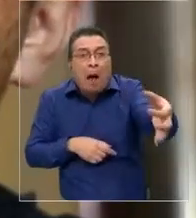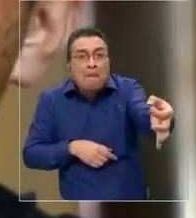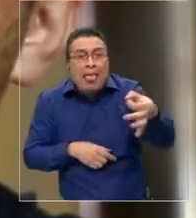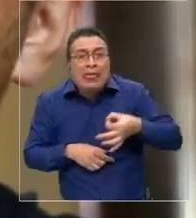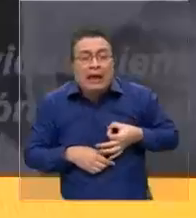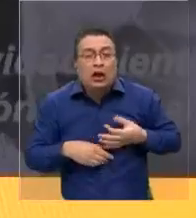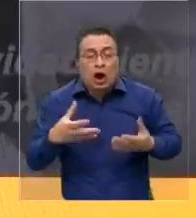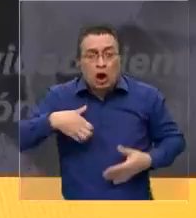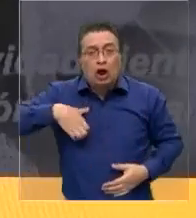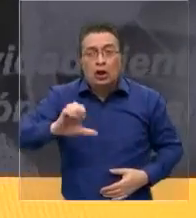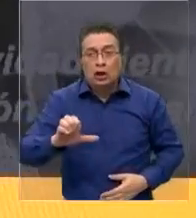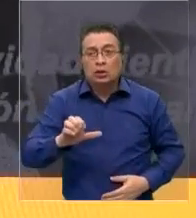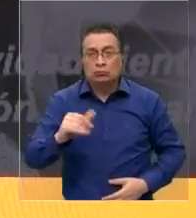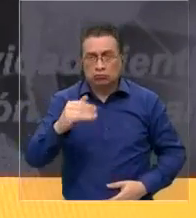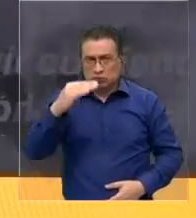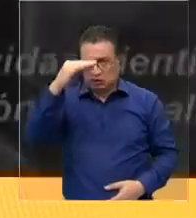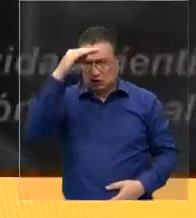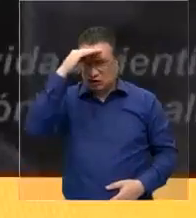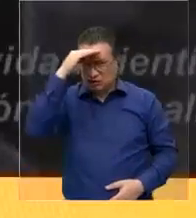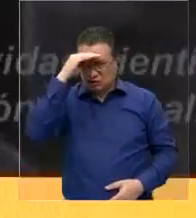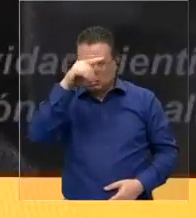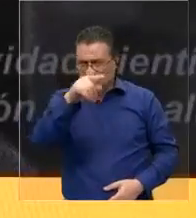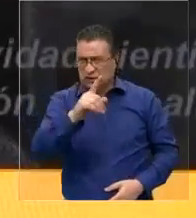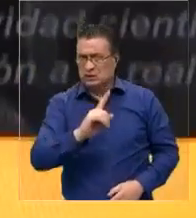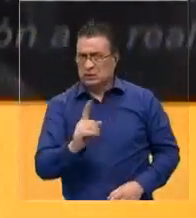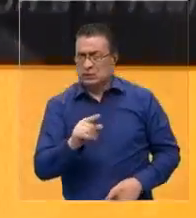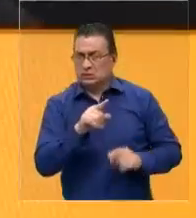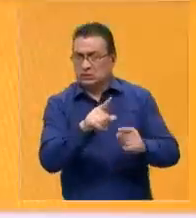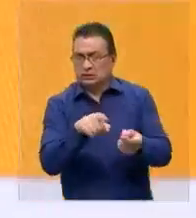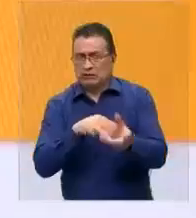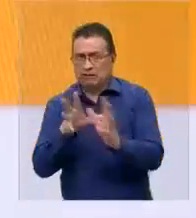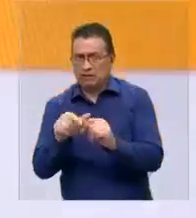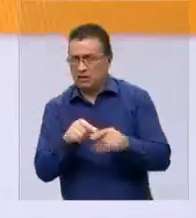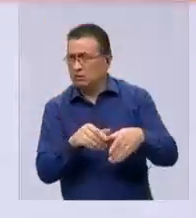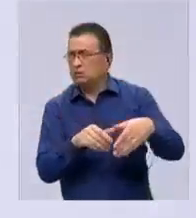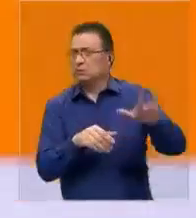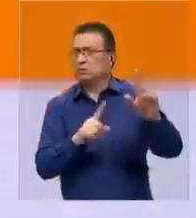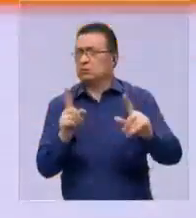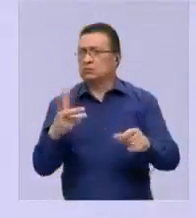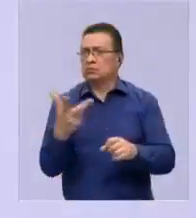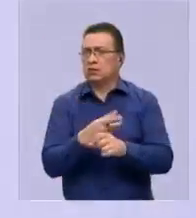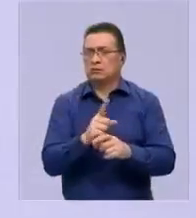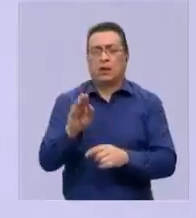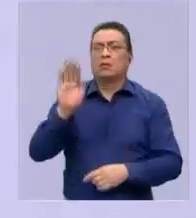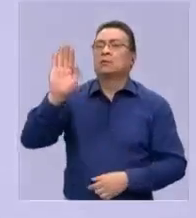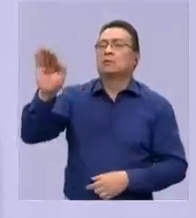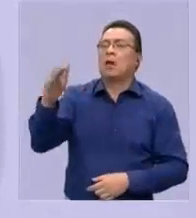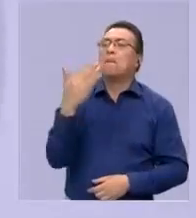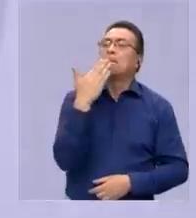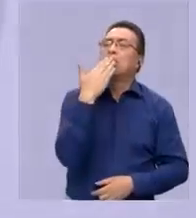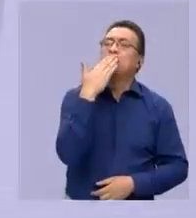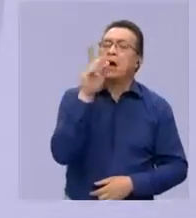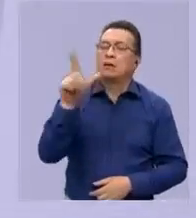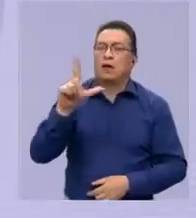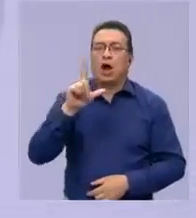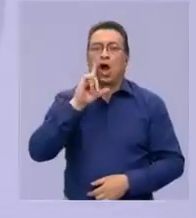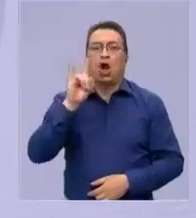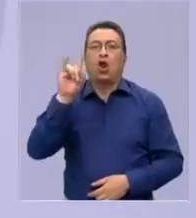La desconfianza de la familia con la investigación del Ministerio Público la llevó a contactar al experto Luis